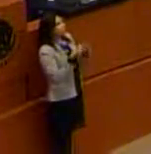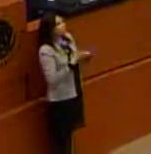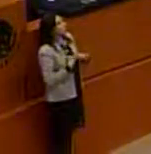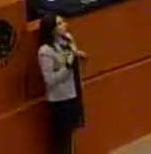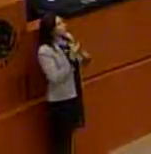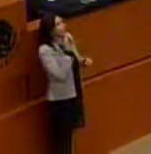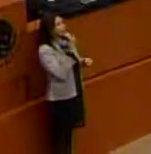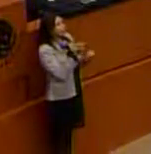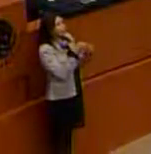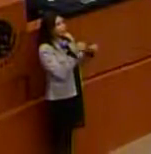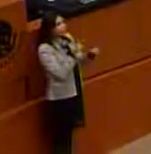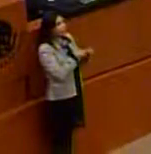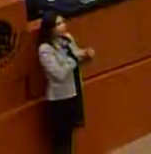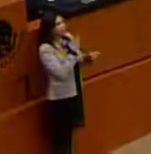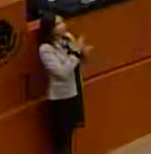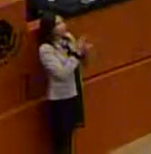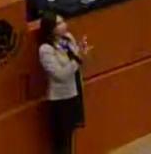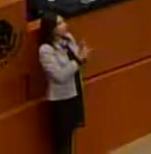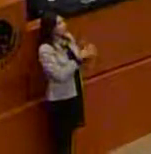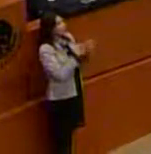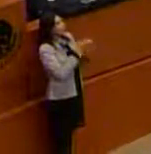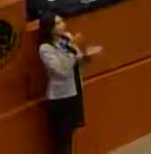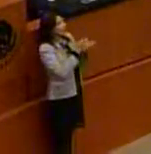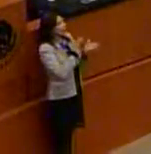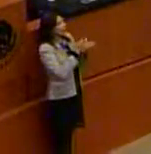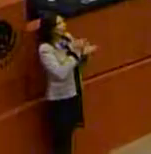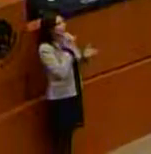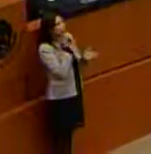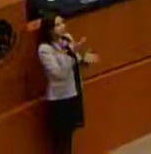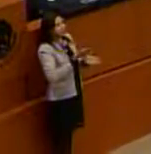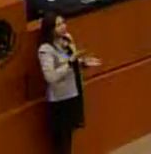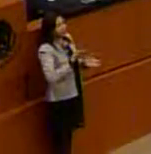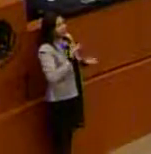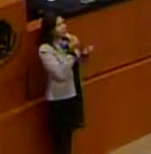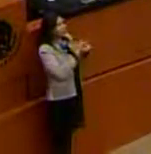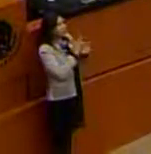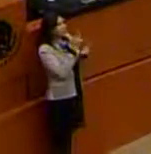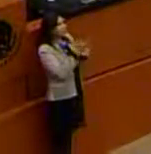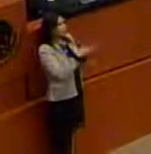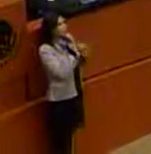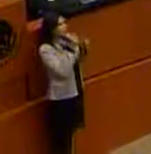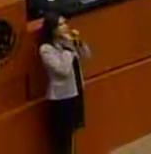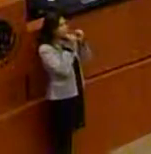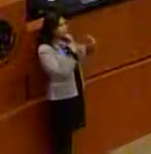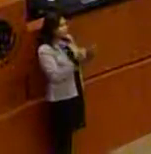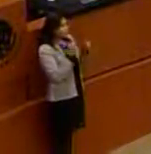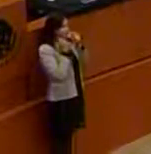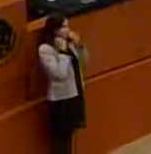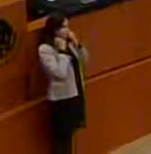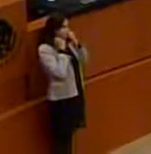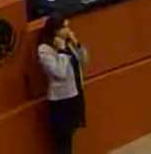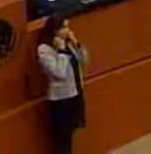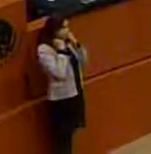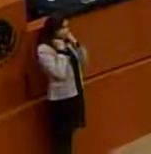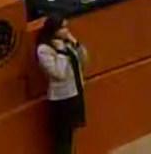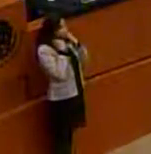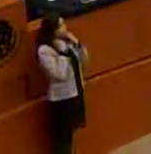et productivité économique. Je vous remercie beaucoup pour votre attention.